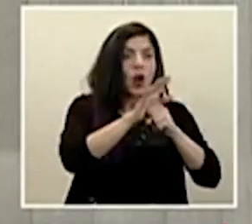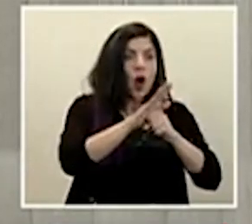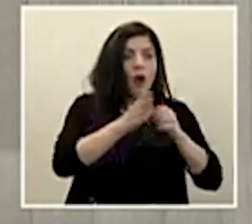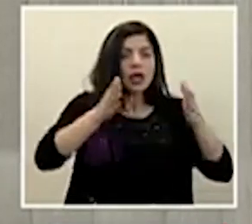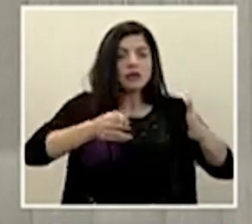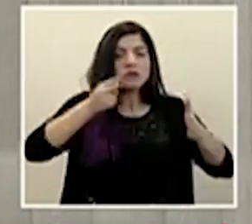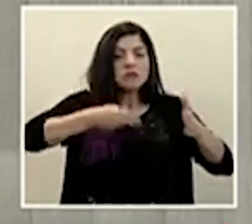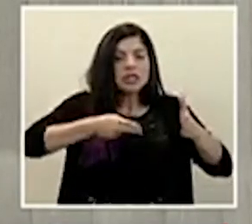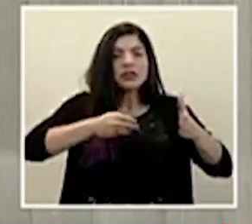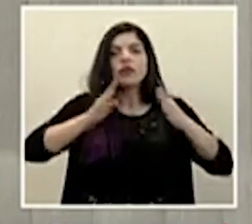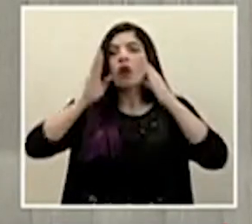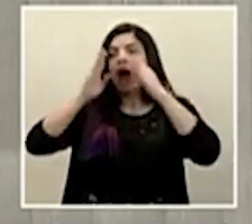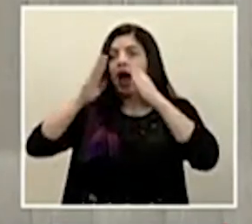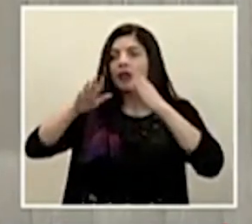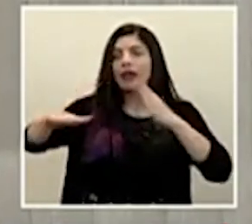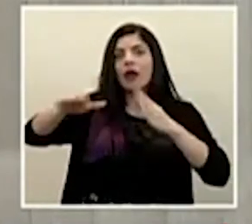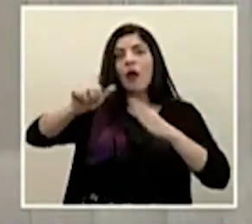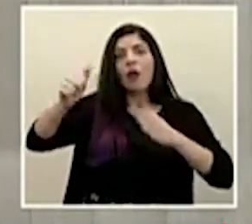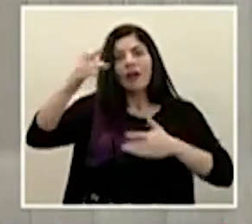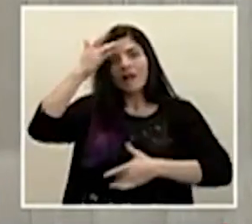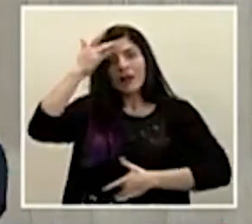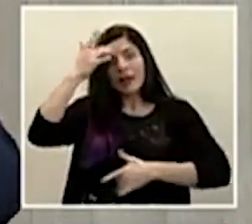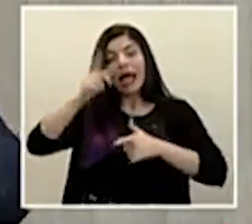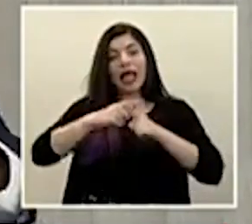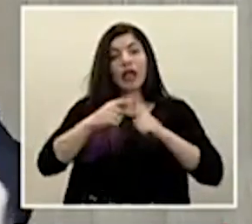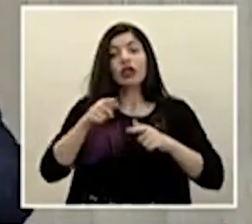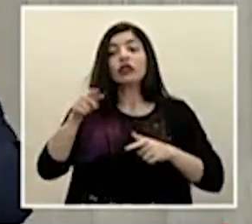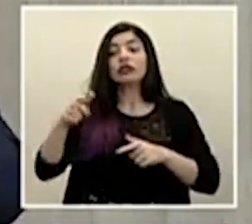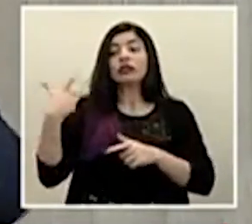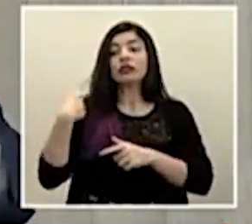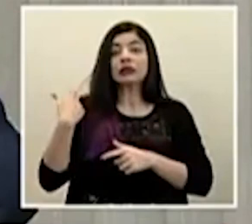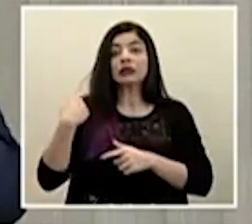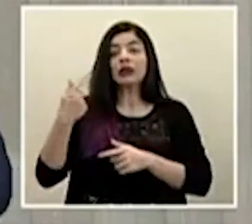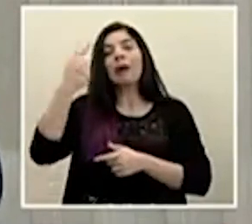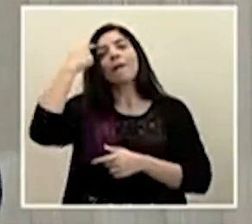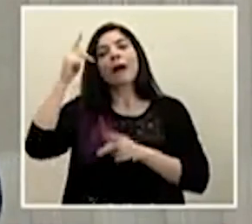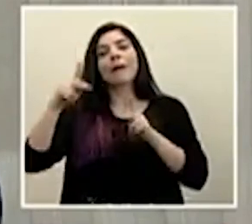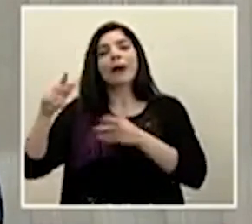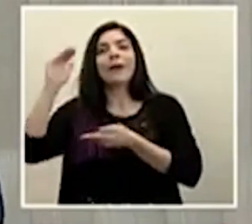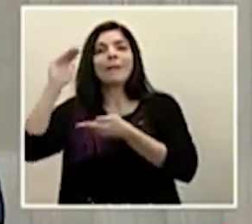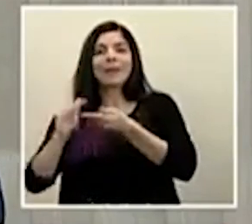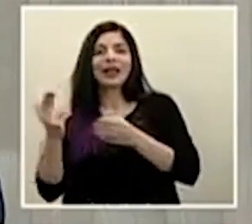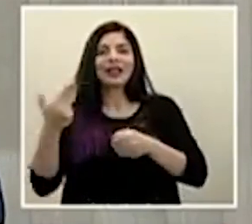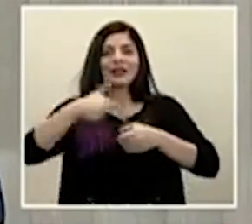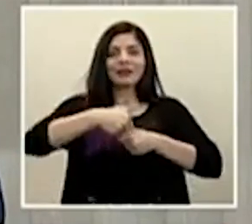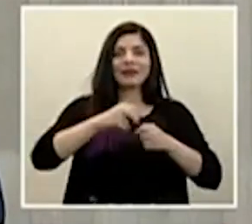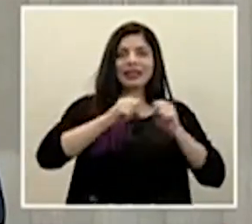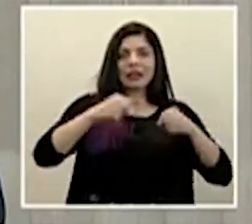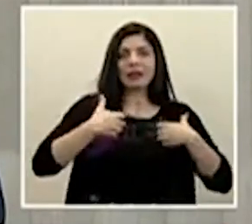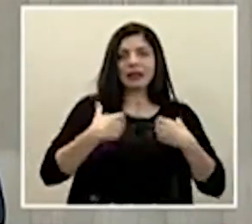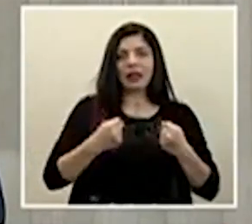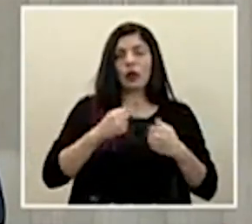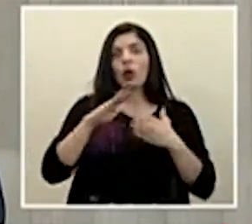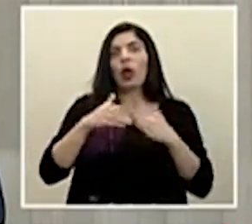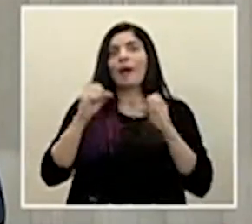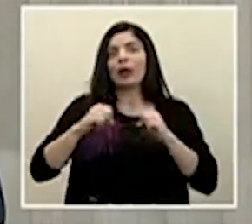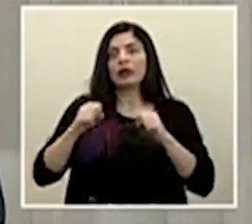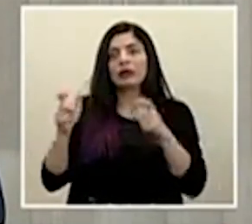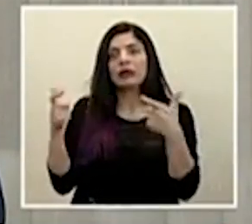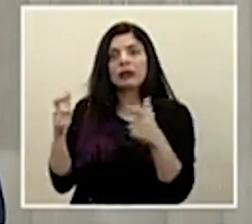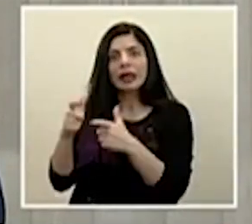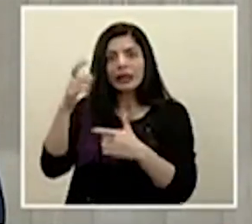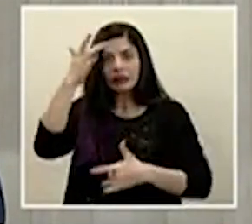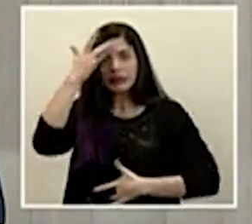COVID-19, se puedan restar de la carga al sistema de salud en la medida de lo posible. Es